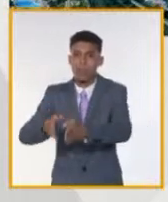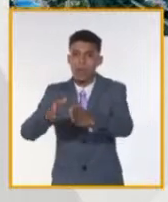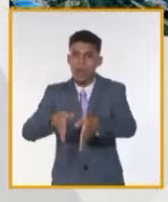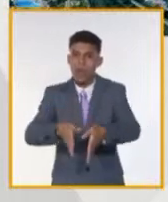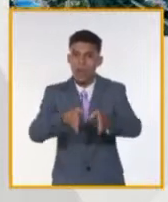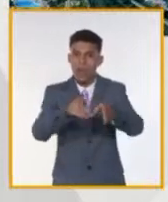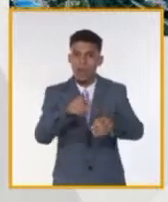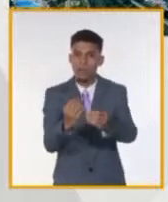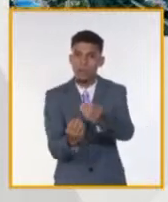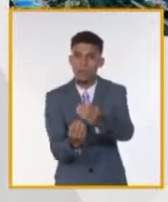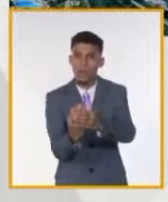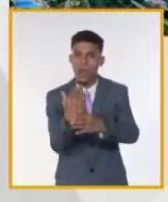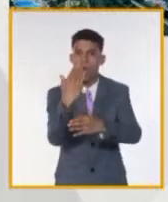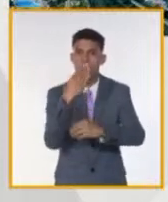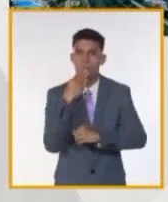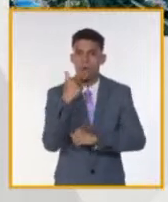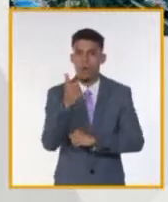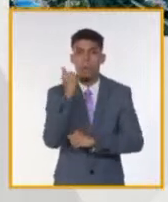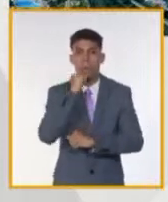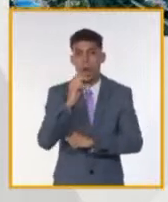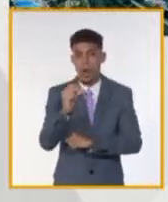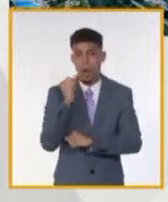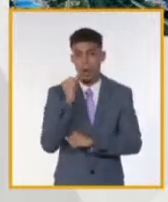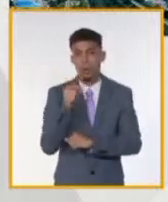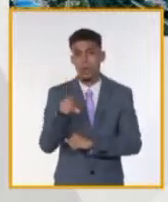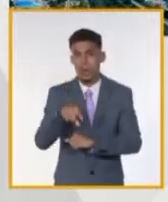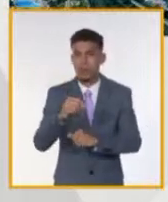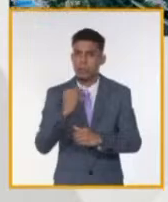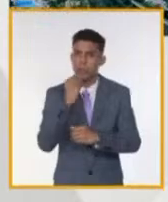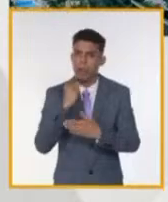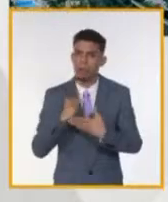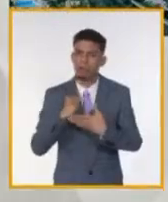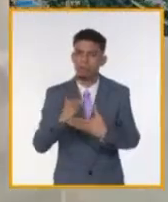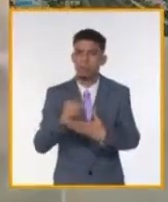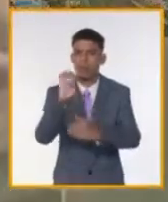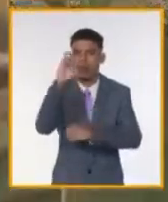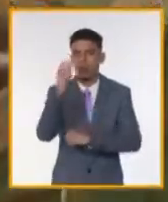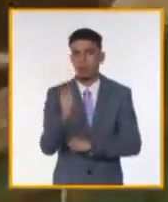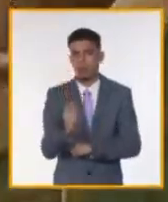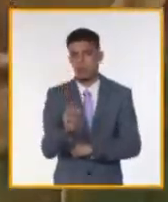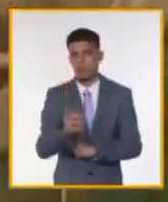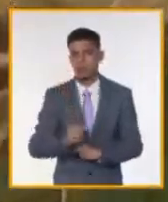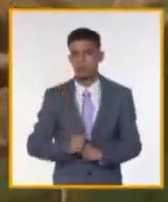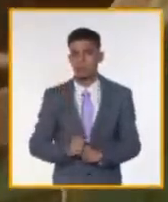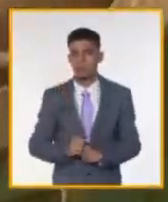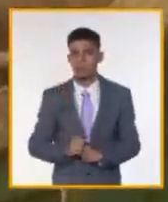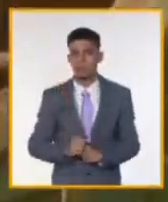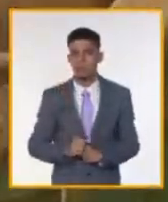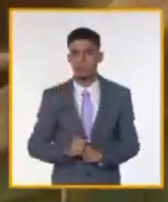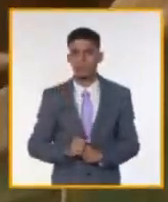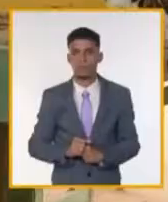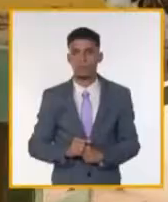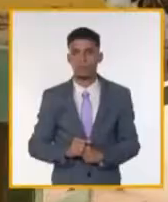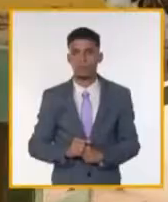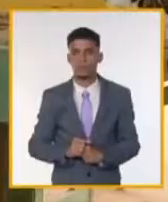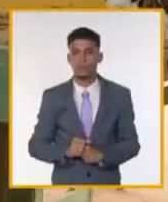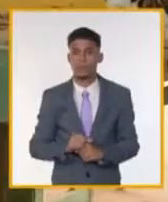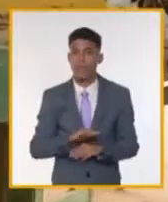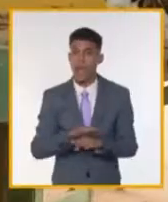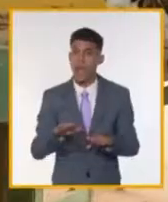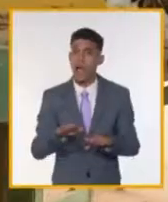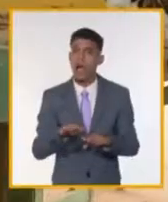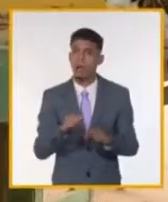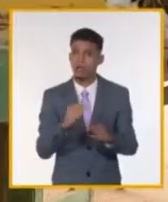mayor disposición hoy de contribuir a transferir a donde sea necesario. Hoy está demostrado su uso